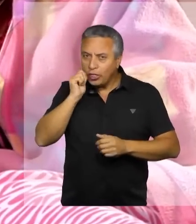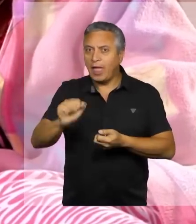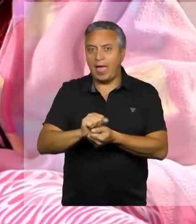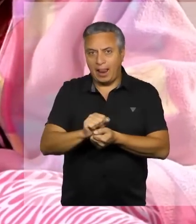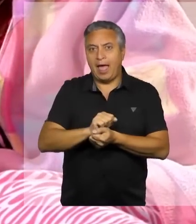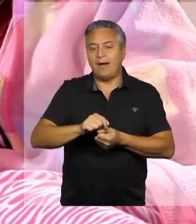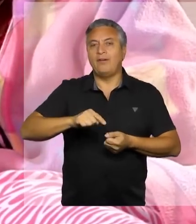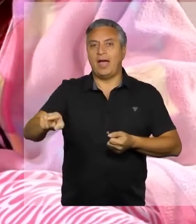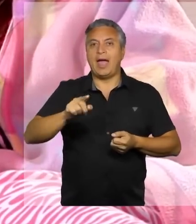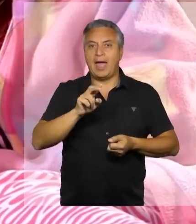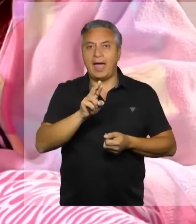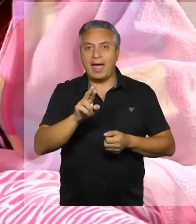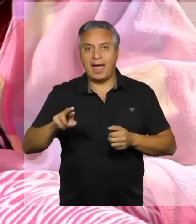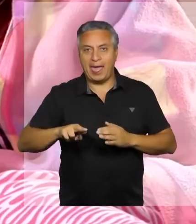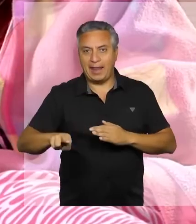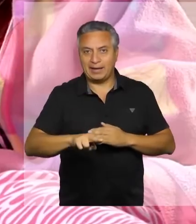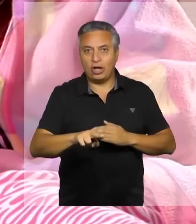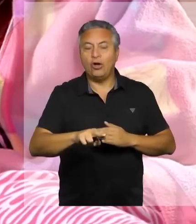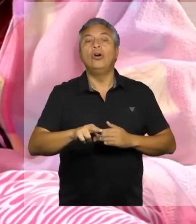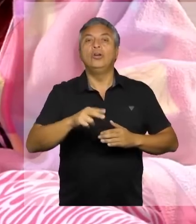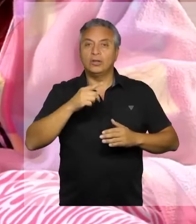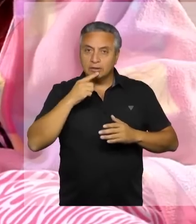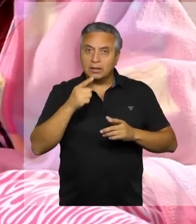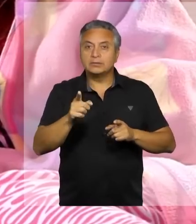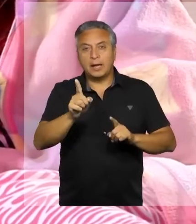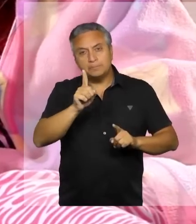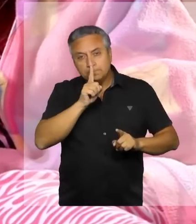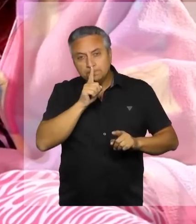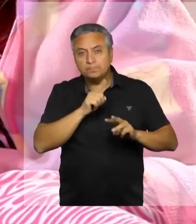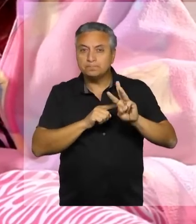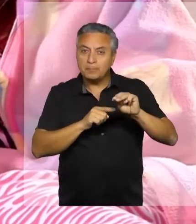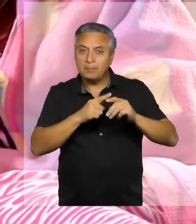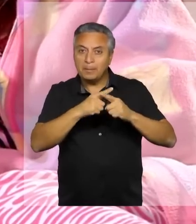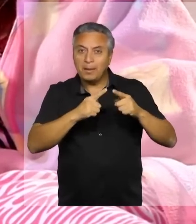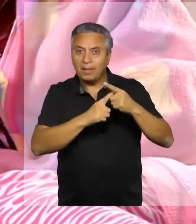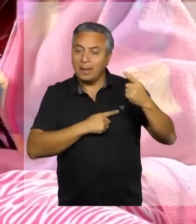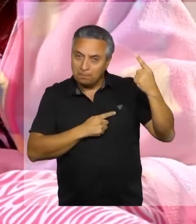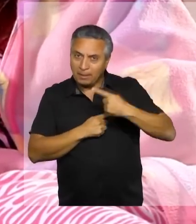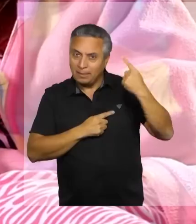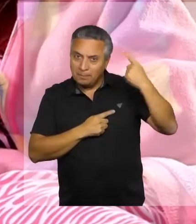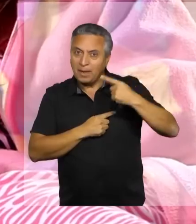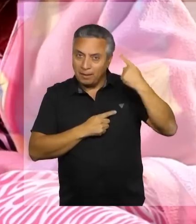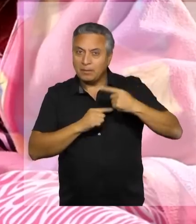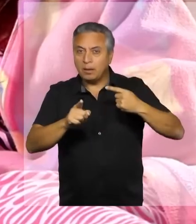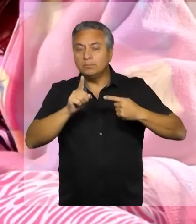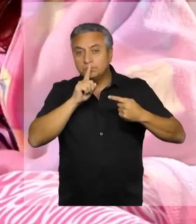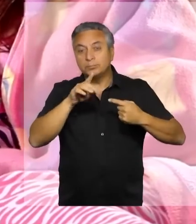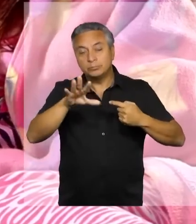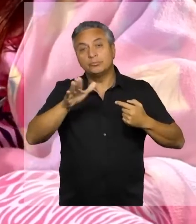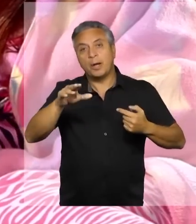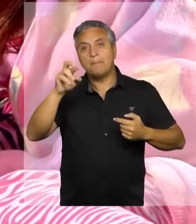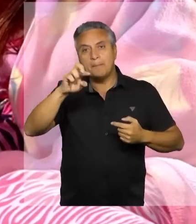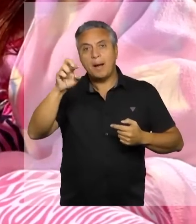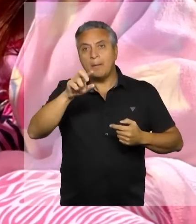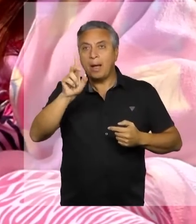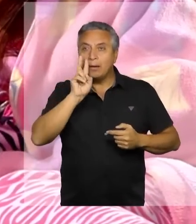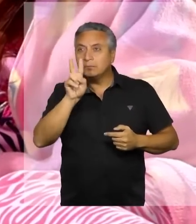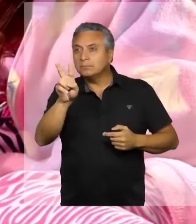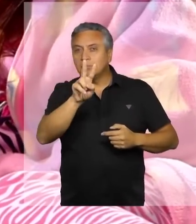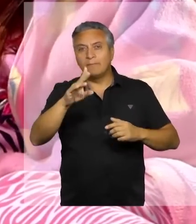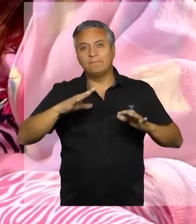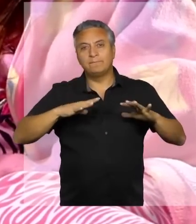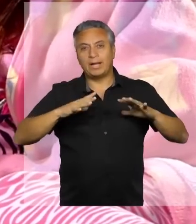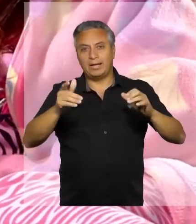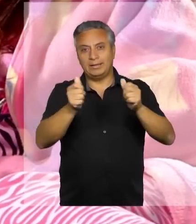La joven se resignaba y cumplía con las órdenes de su madrastra, pues sabía que, a pesar de todo, su padre era feliz junto a ella.